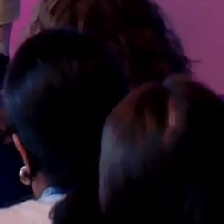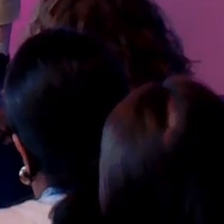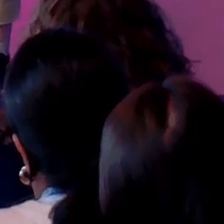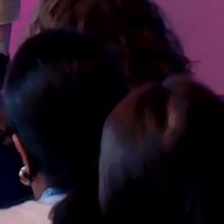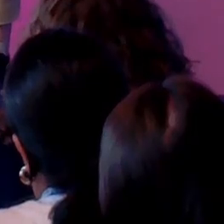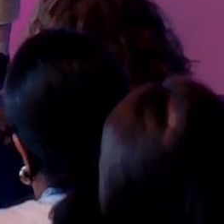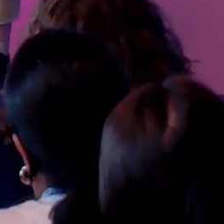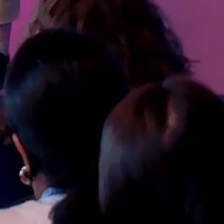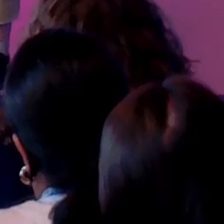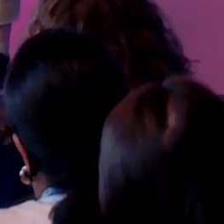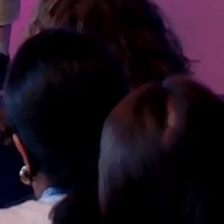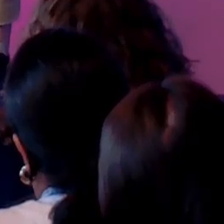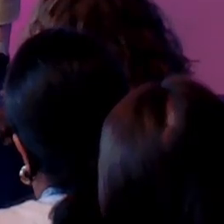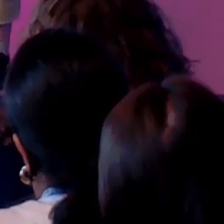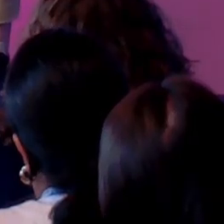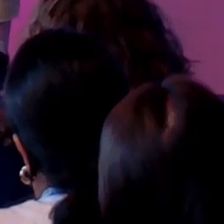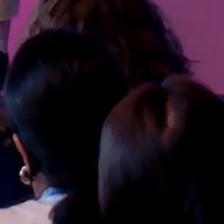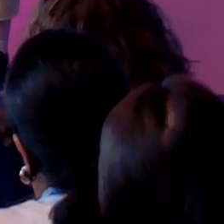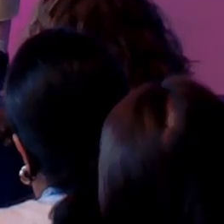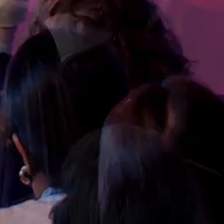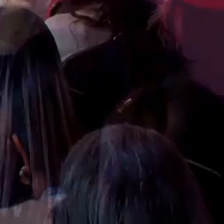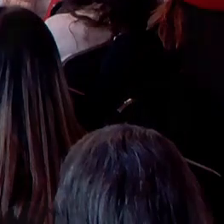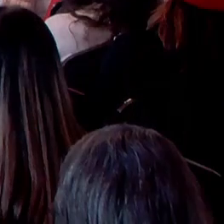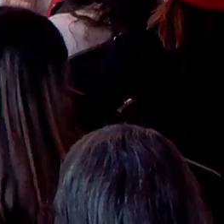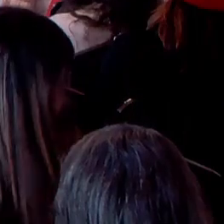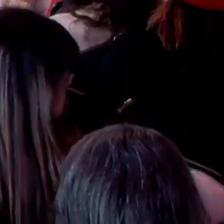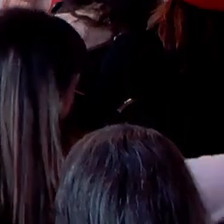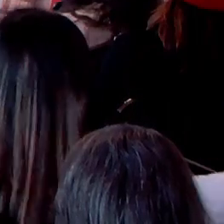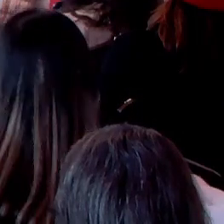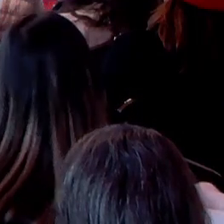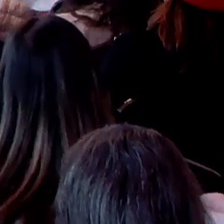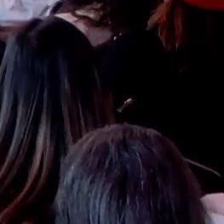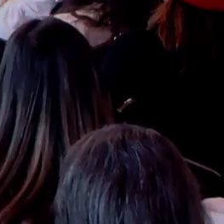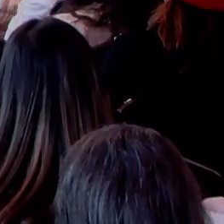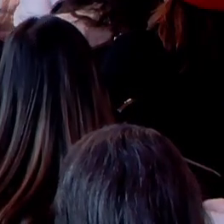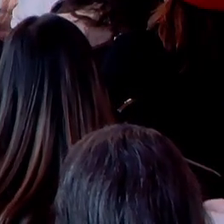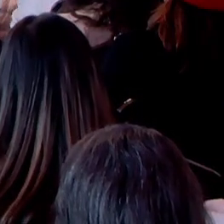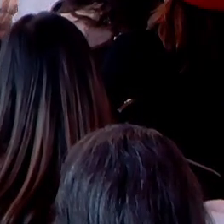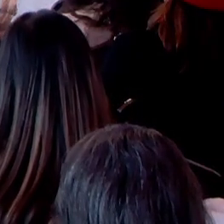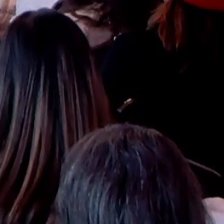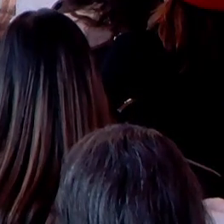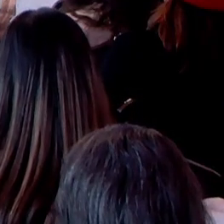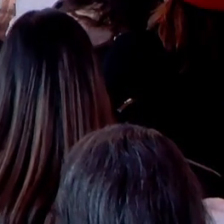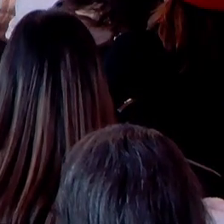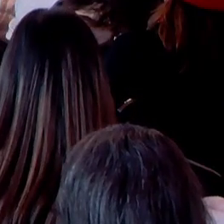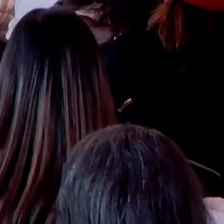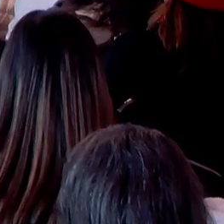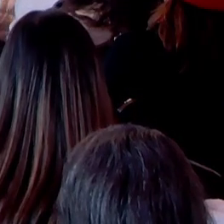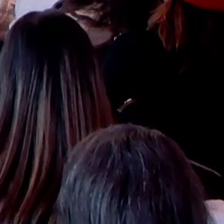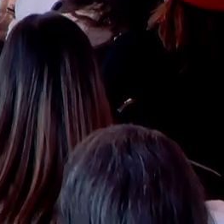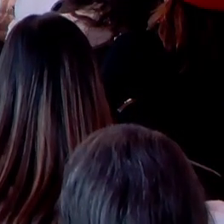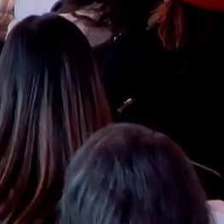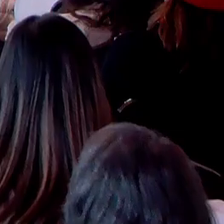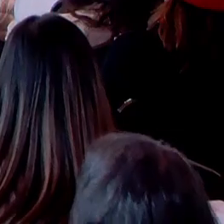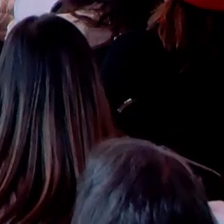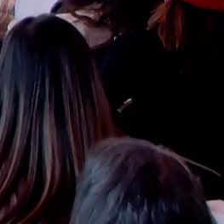pensar. Escuché decir una maestra, quiero ser un puente sencillo entre los libros y mis